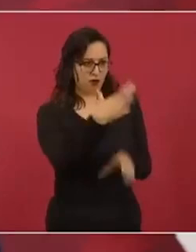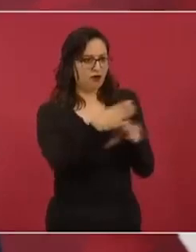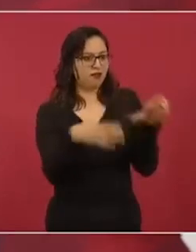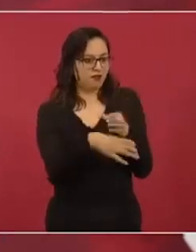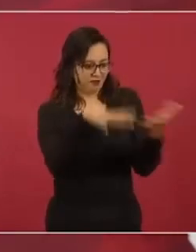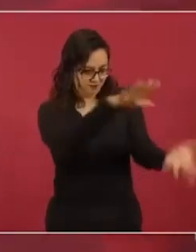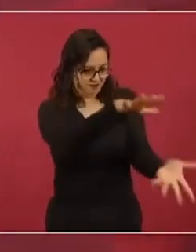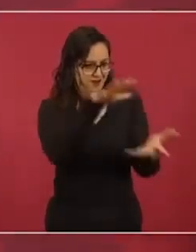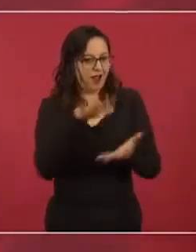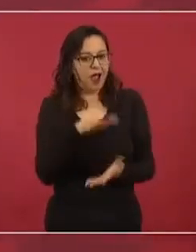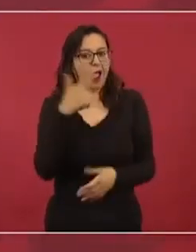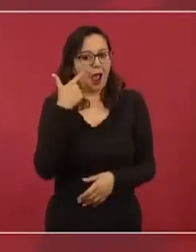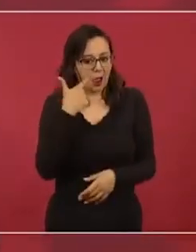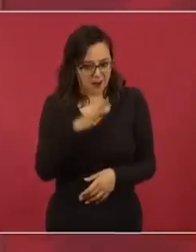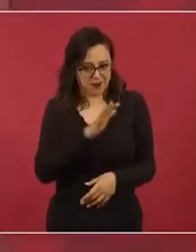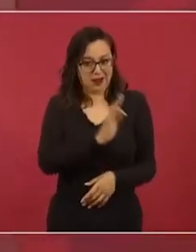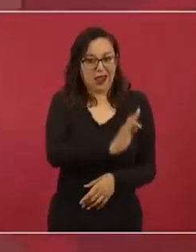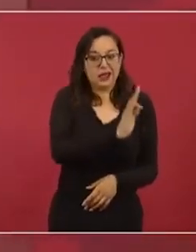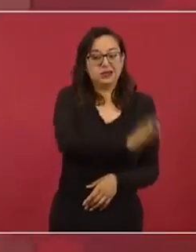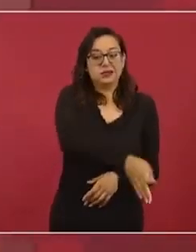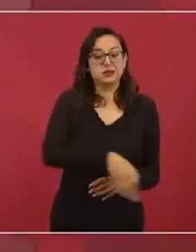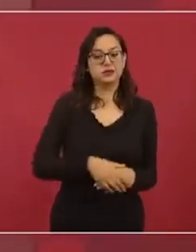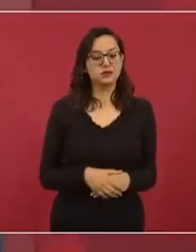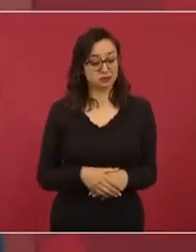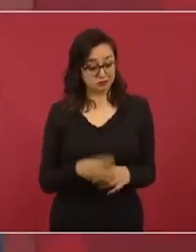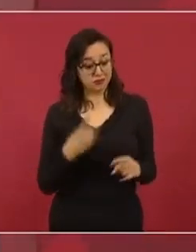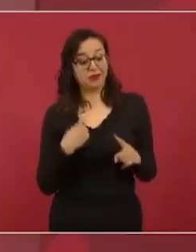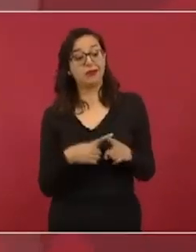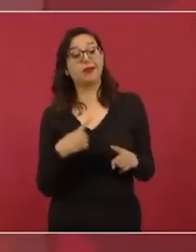ha sacado tanto? ¿Quién pompó